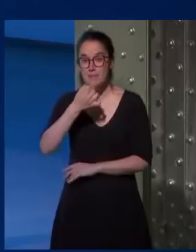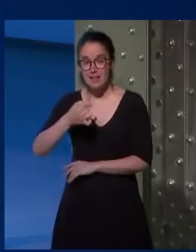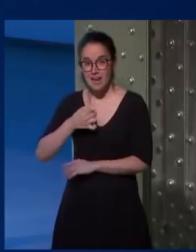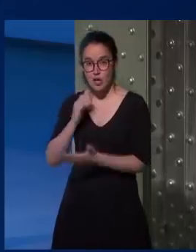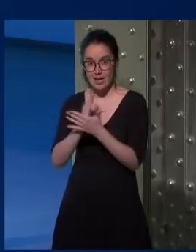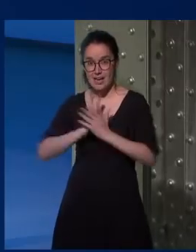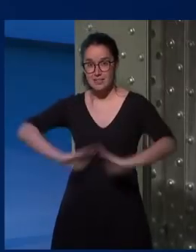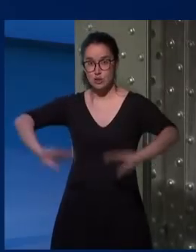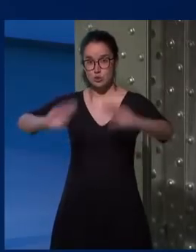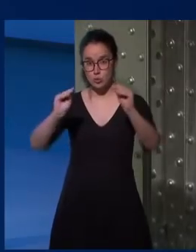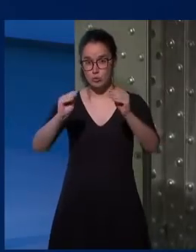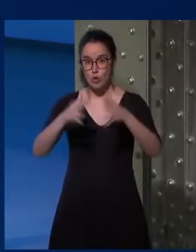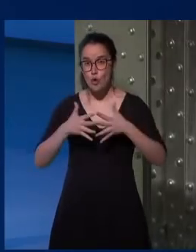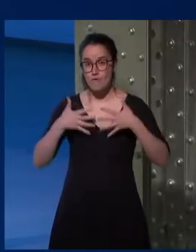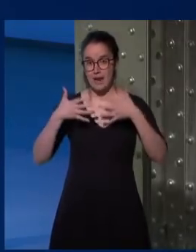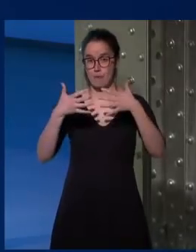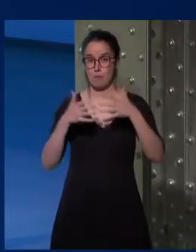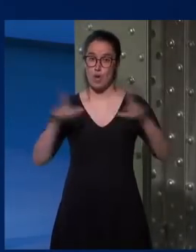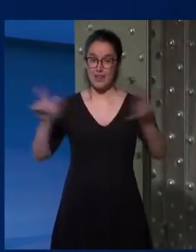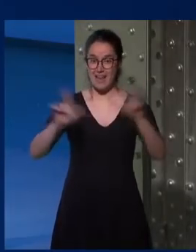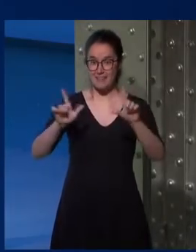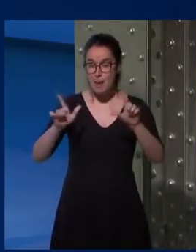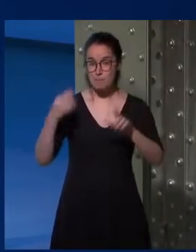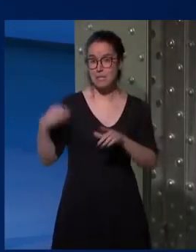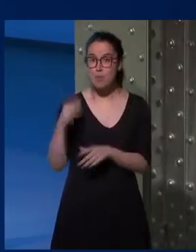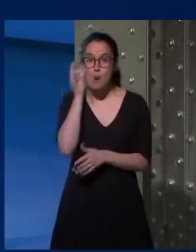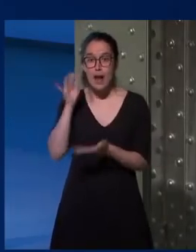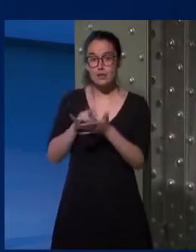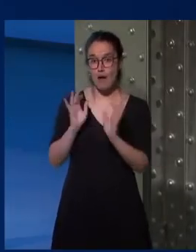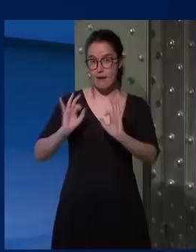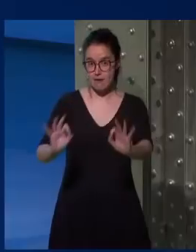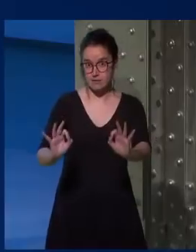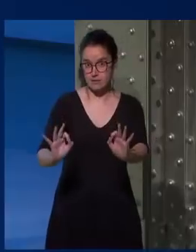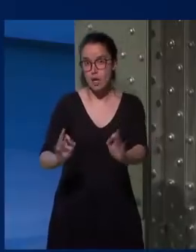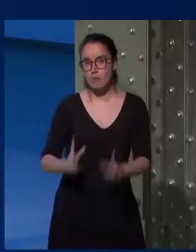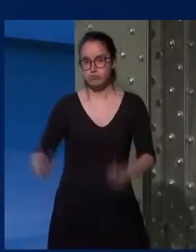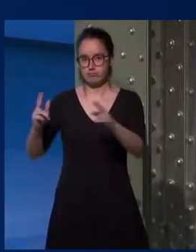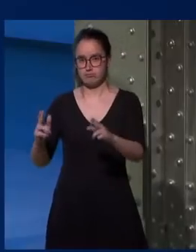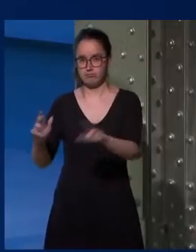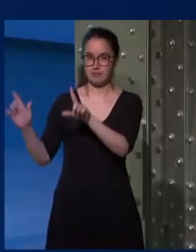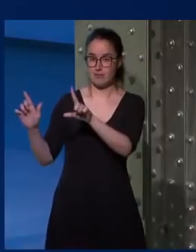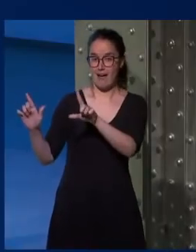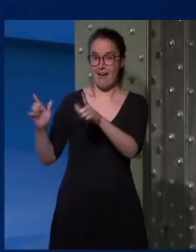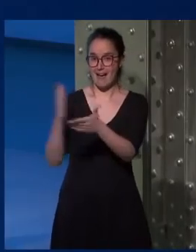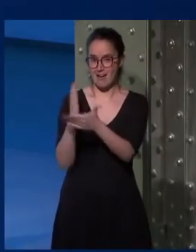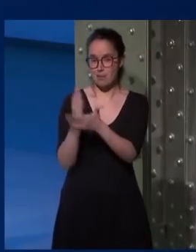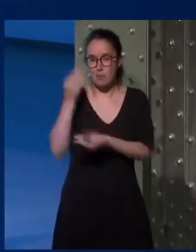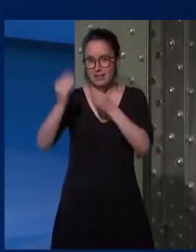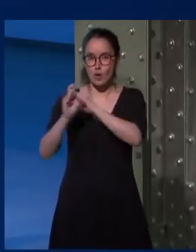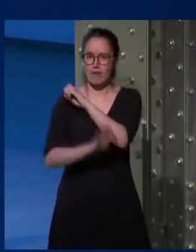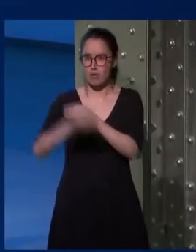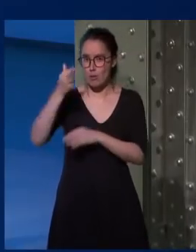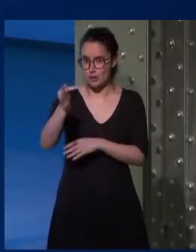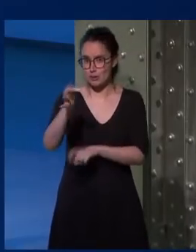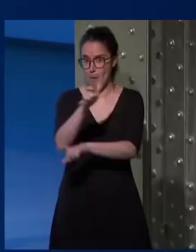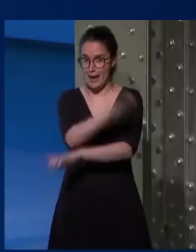que en sus clases ponían fragmentos de la sección de Mujer tenía que ser, que también te digo, ¿no? Me parece que es un ejercicio que es muy bueno para los niños y para